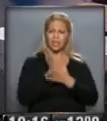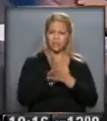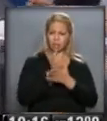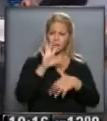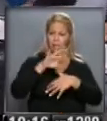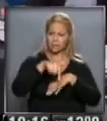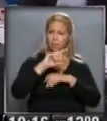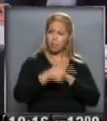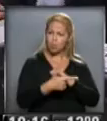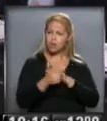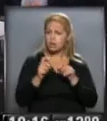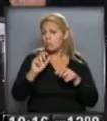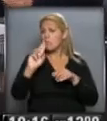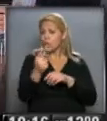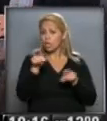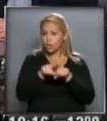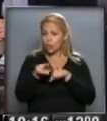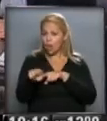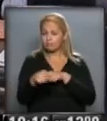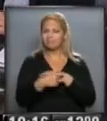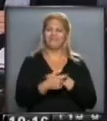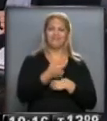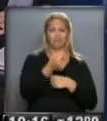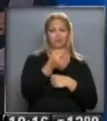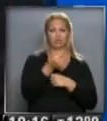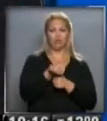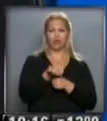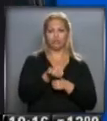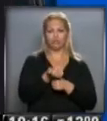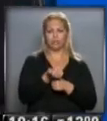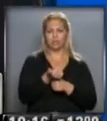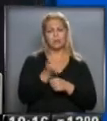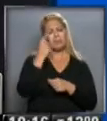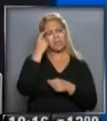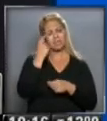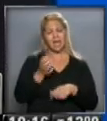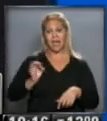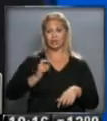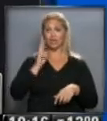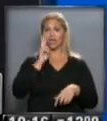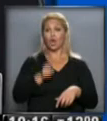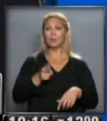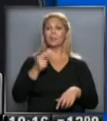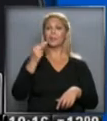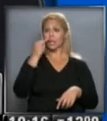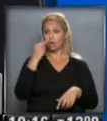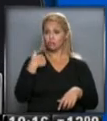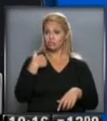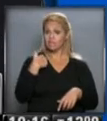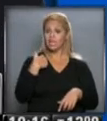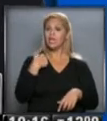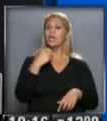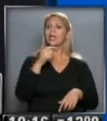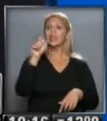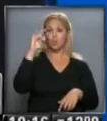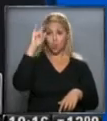mucho, Cecilia. Justamente es para destacar. Uno podía pensar que en el 2011 murió Bordaberry de Uruguay en prisión